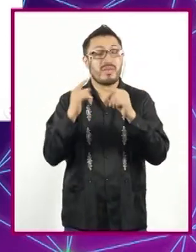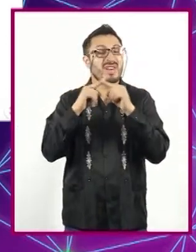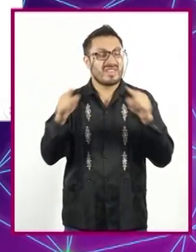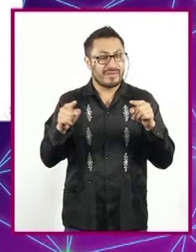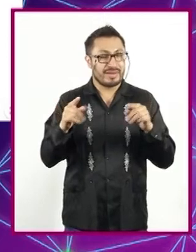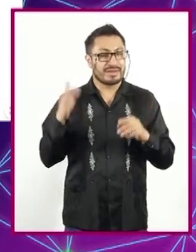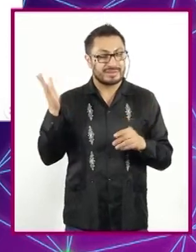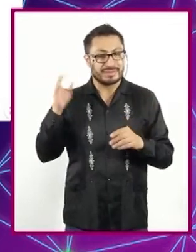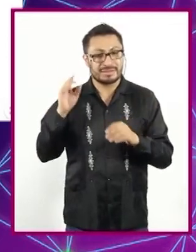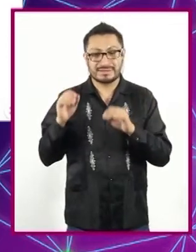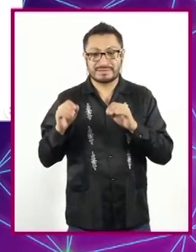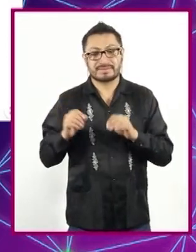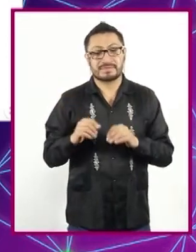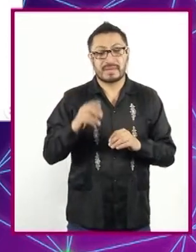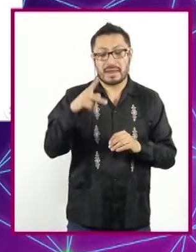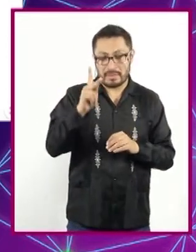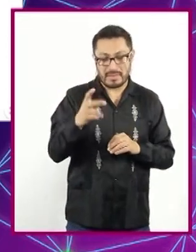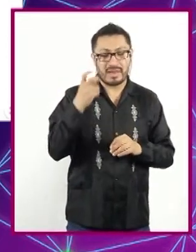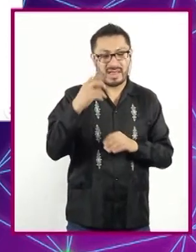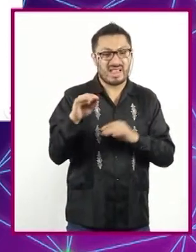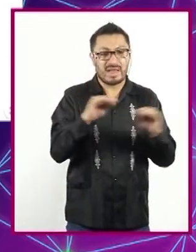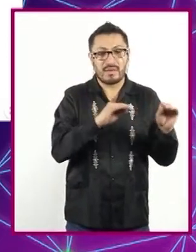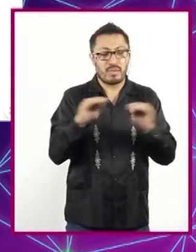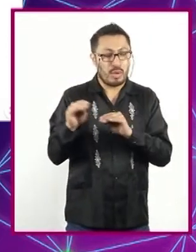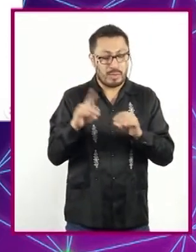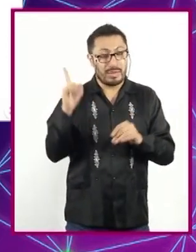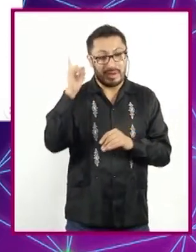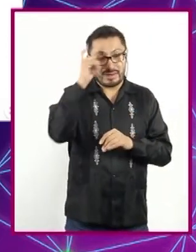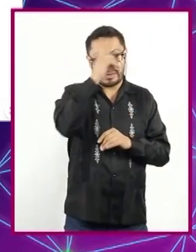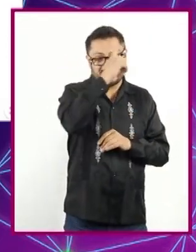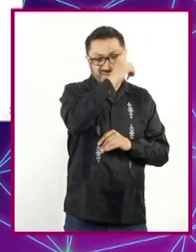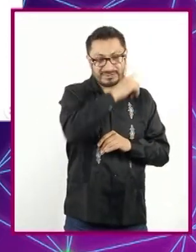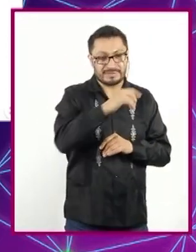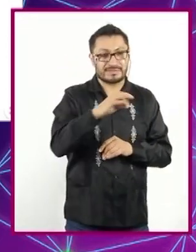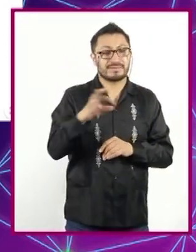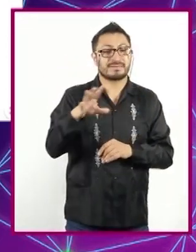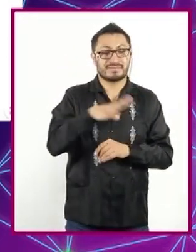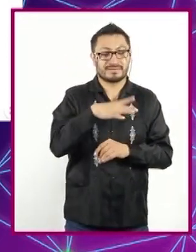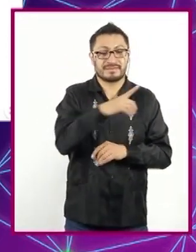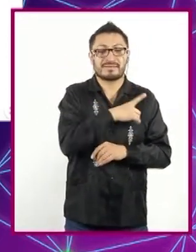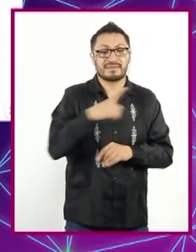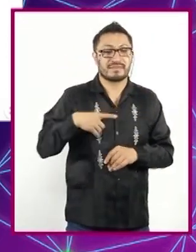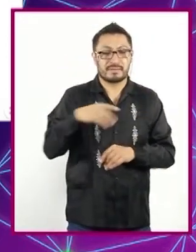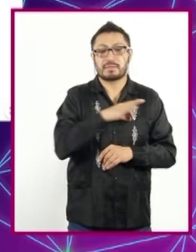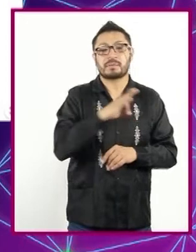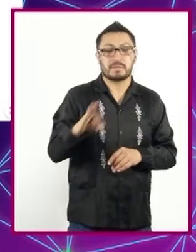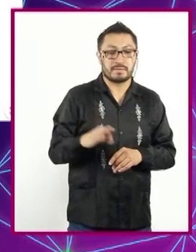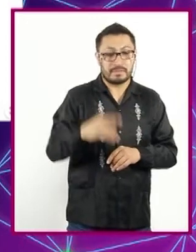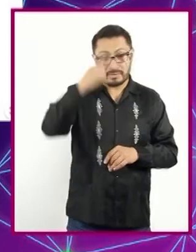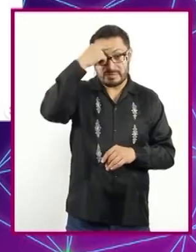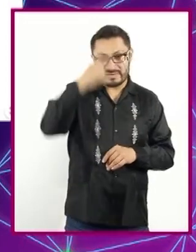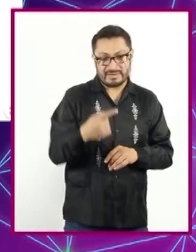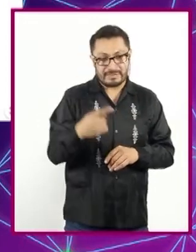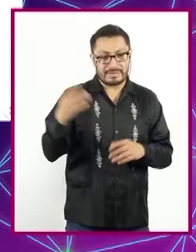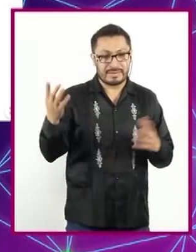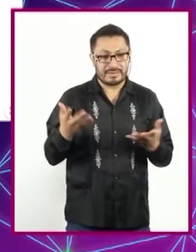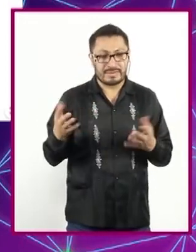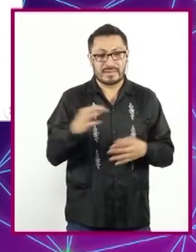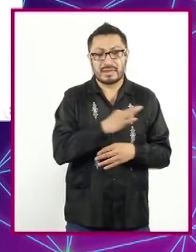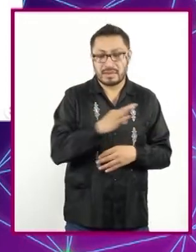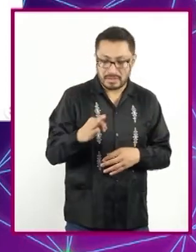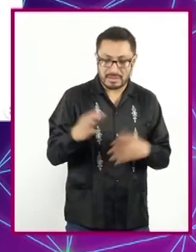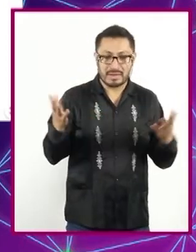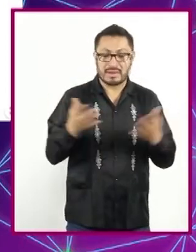diferente. Aunque este movimiento es complicado, se tiene que lograr. Para asegurarse que esté bien